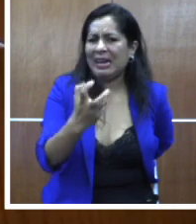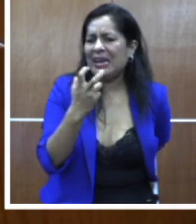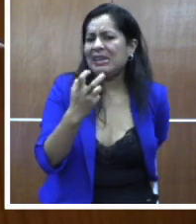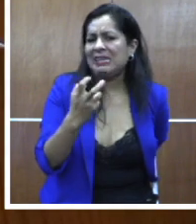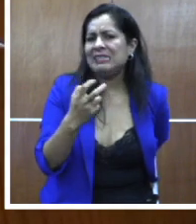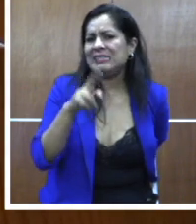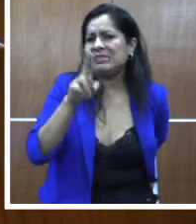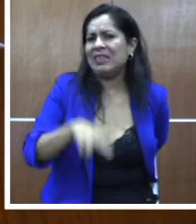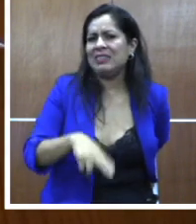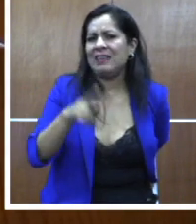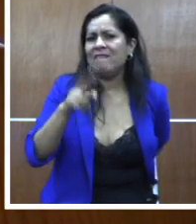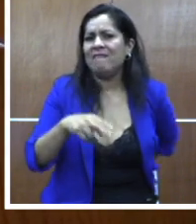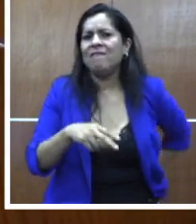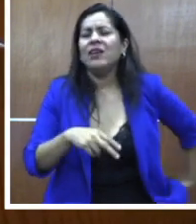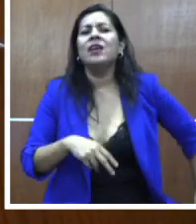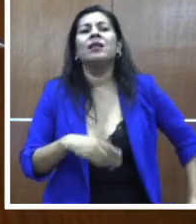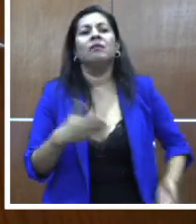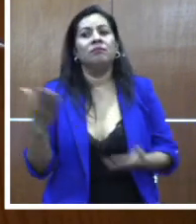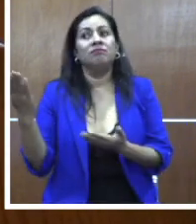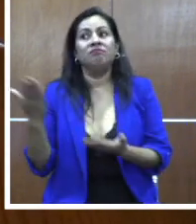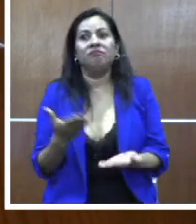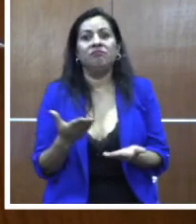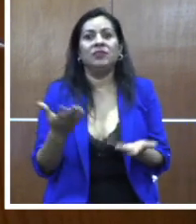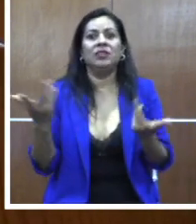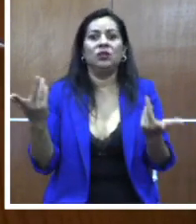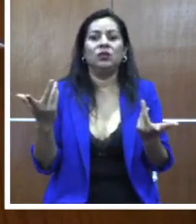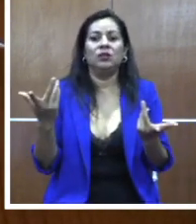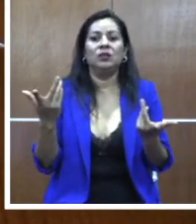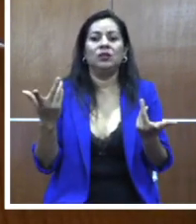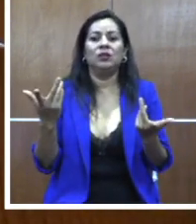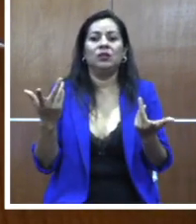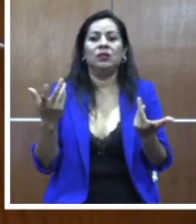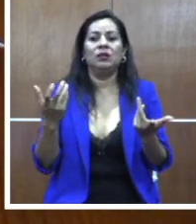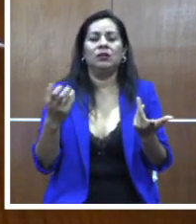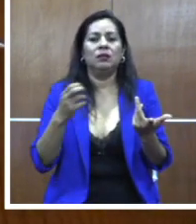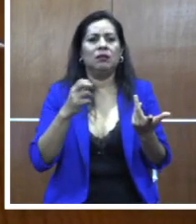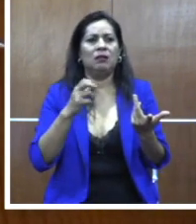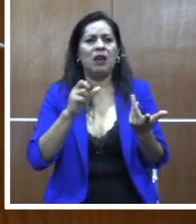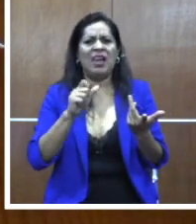despreciable nivel llegó el cártel de la toga.